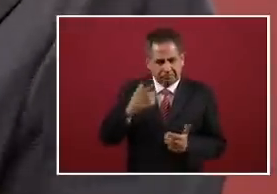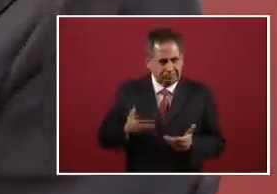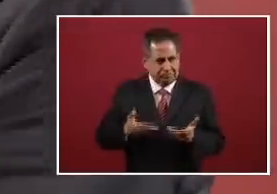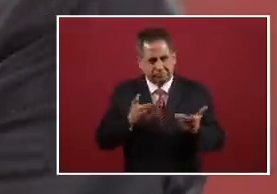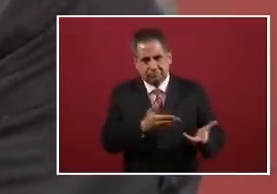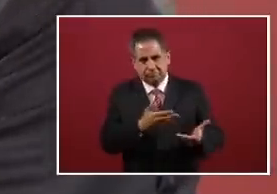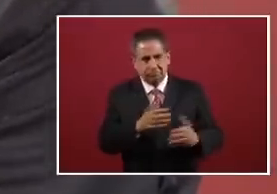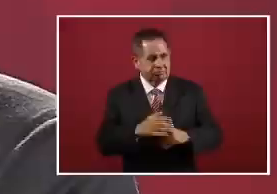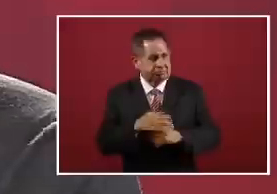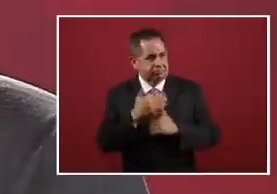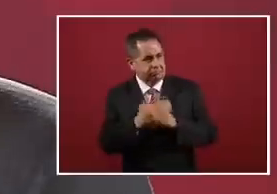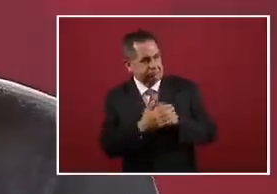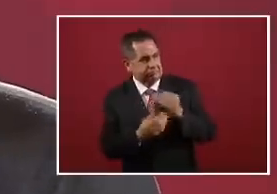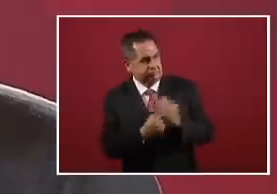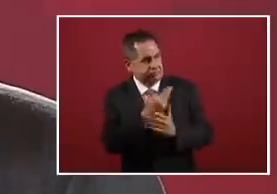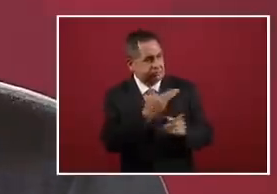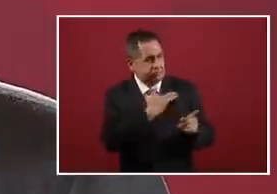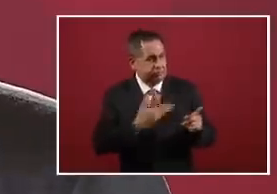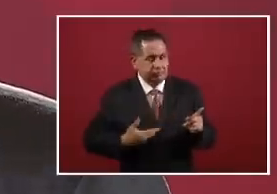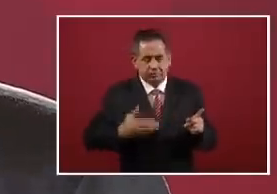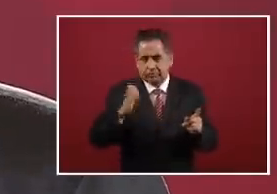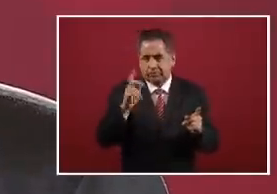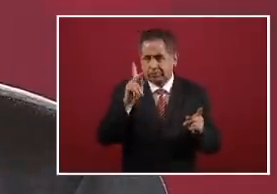al presidente electo,